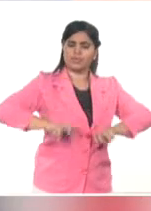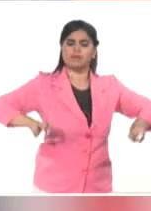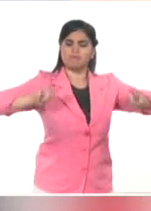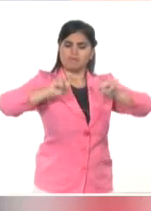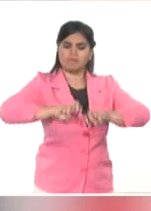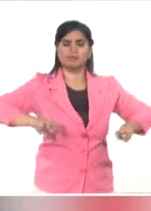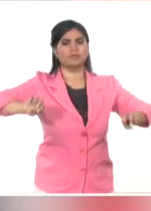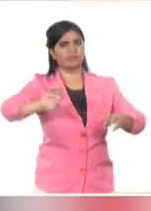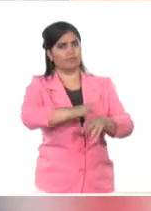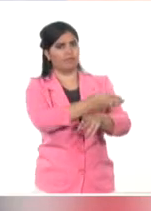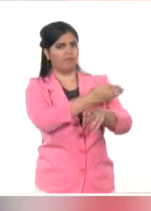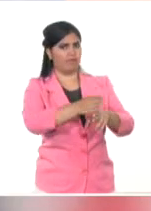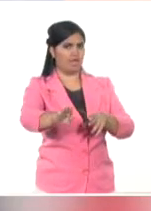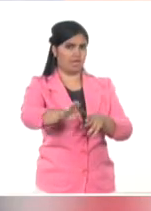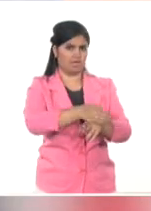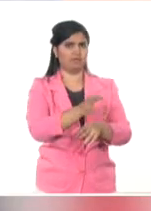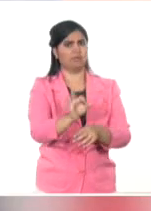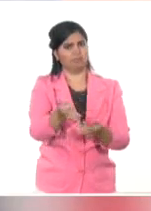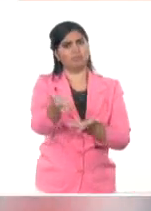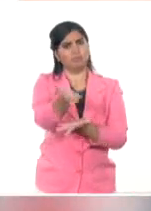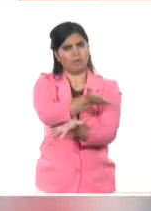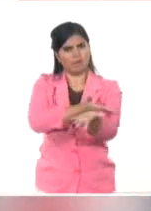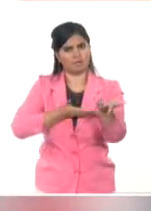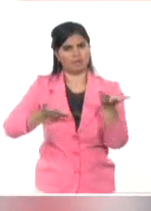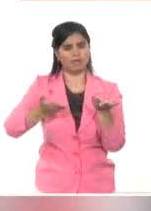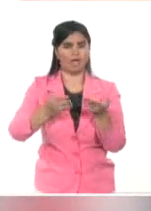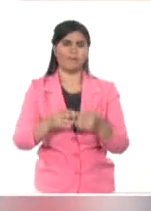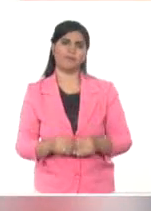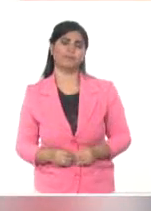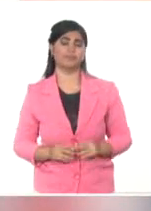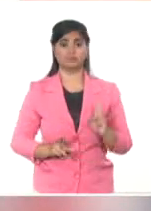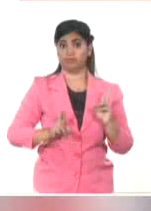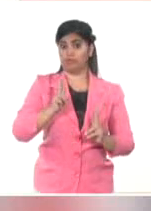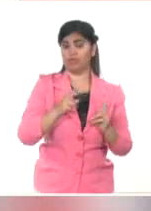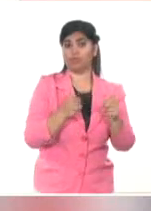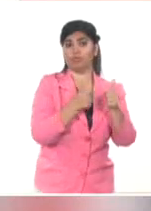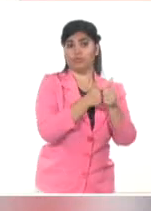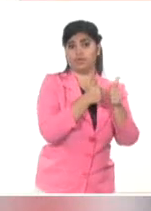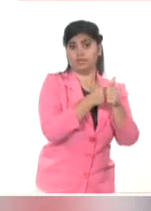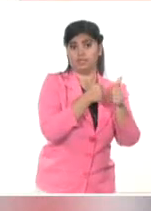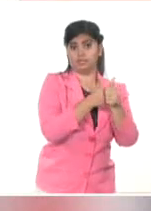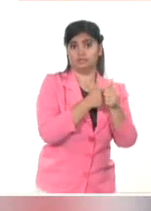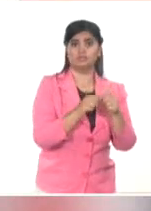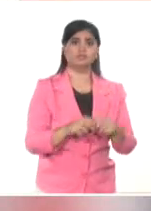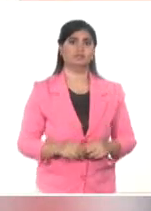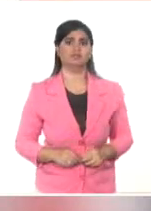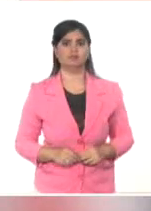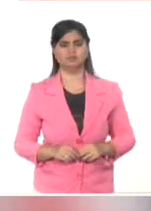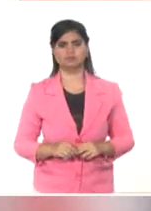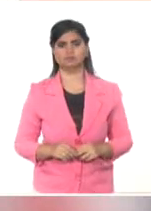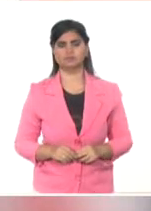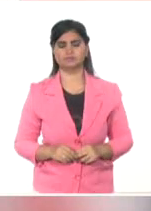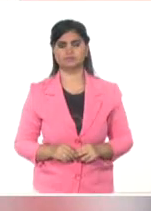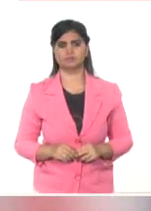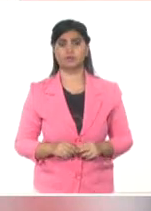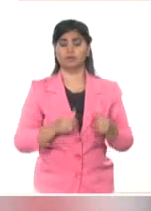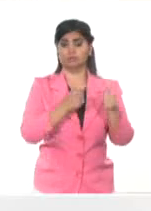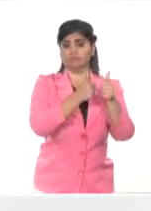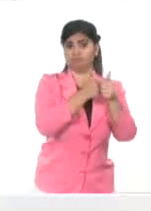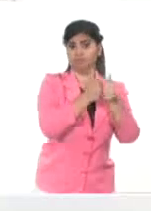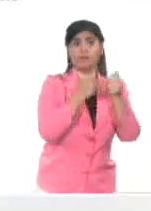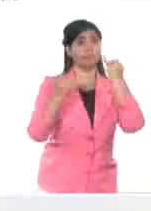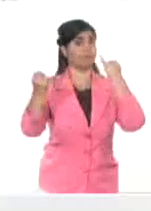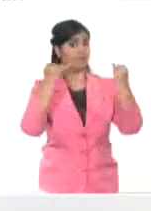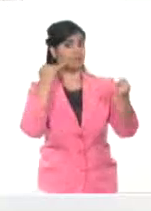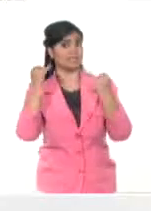procesos de construcción socialista. Estuvieron de acuerdo en impulsar la cooperación en sectores priorizados como la biotecnología,